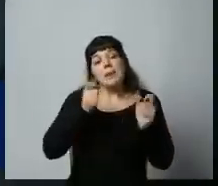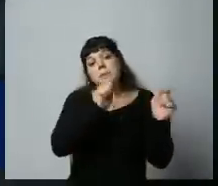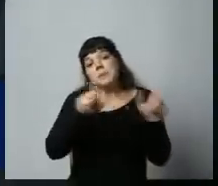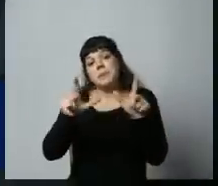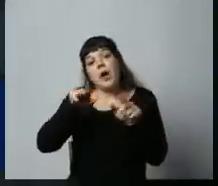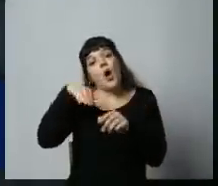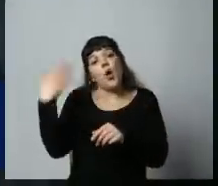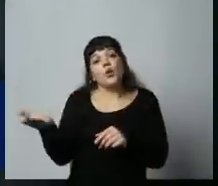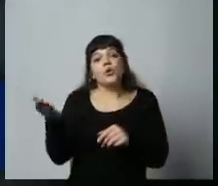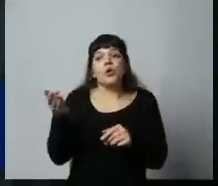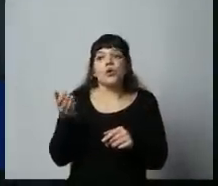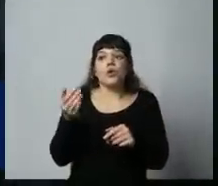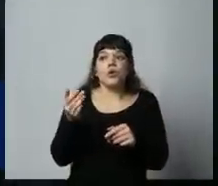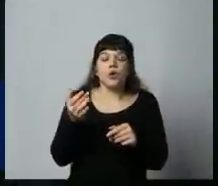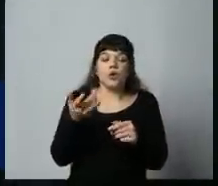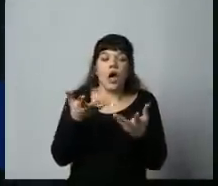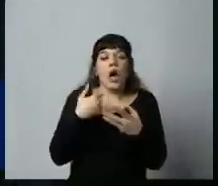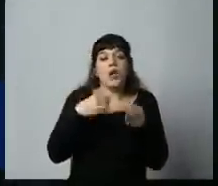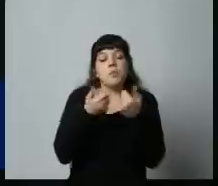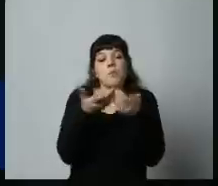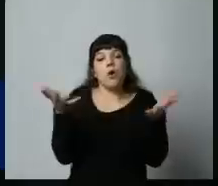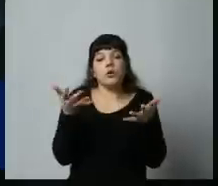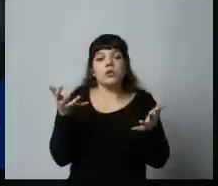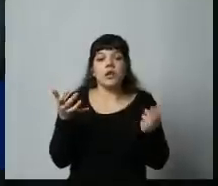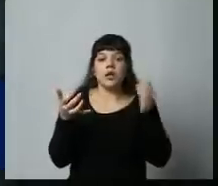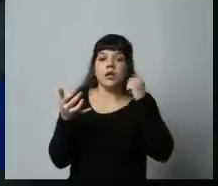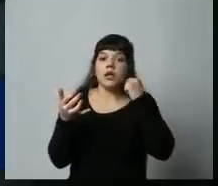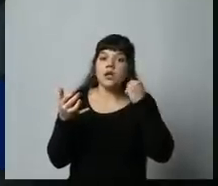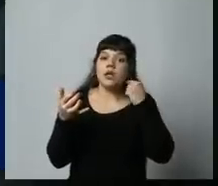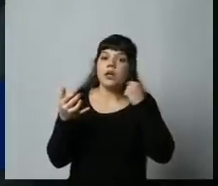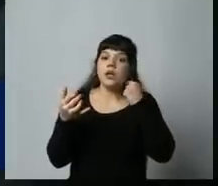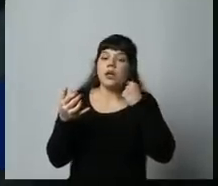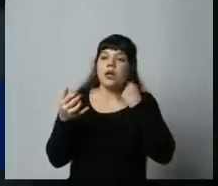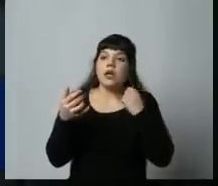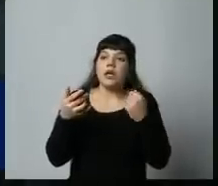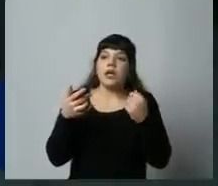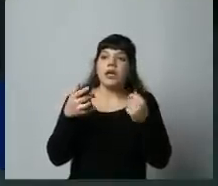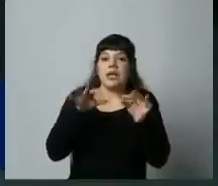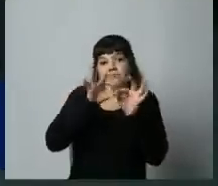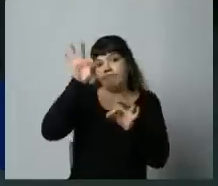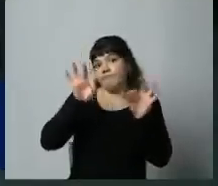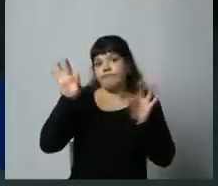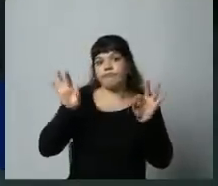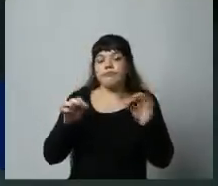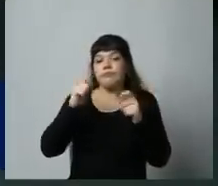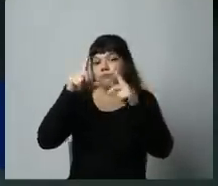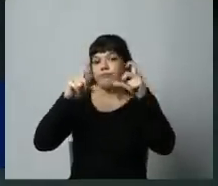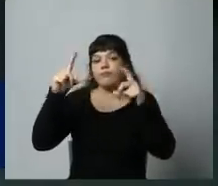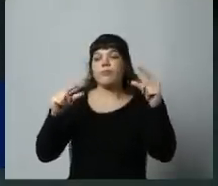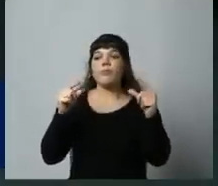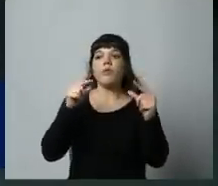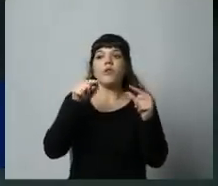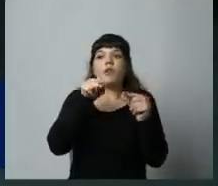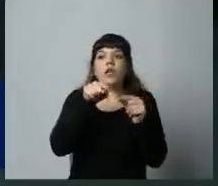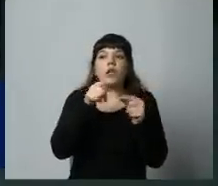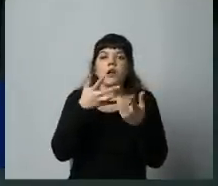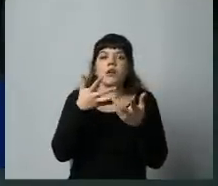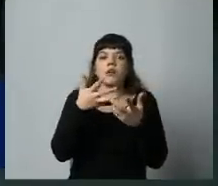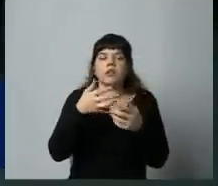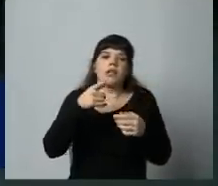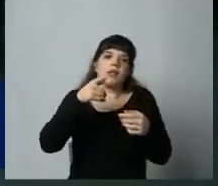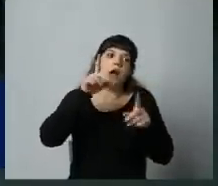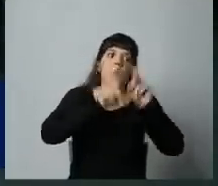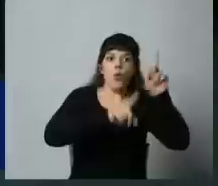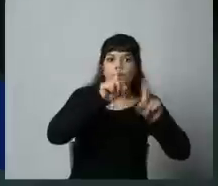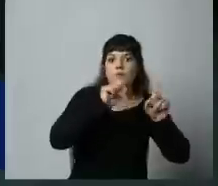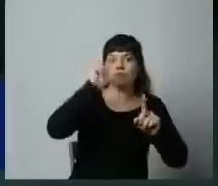que les voy a mostrar es un índice de eh restricciones de respuesta se llama peridad la universidad de Oxford en